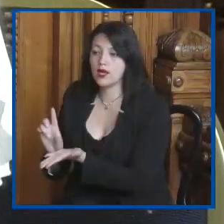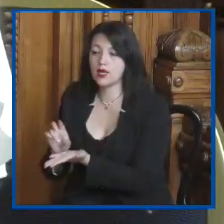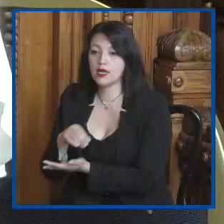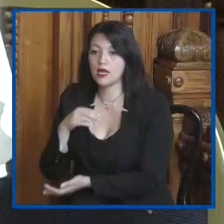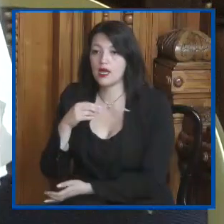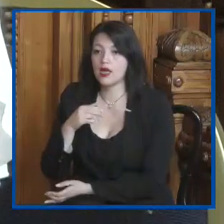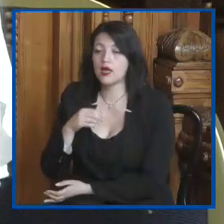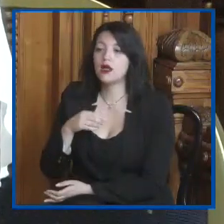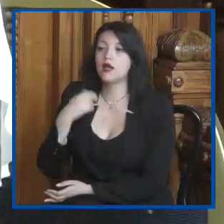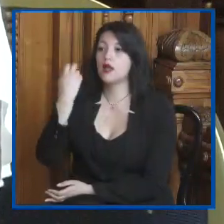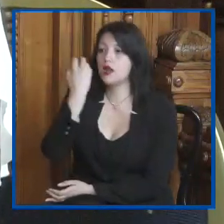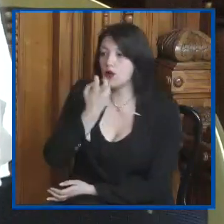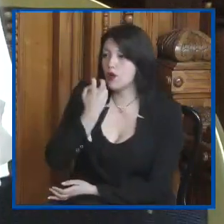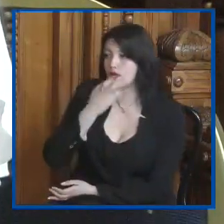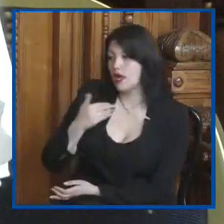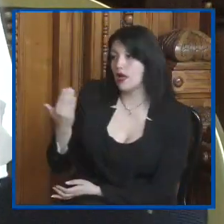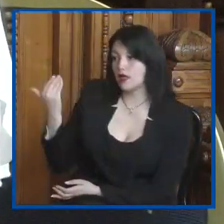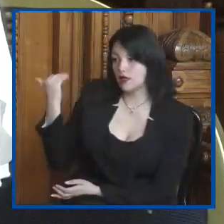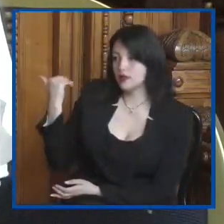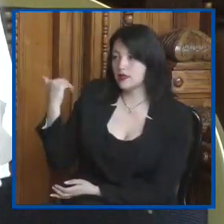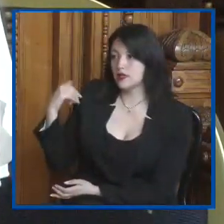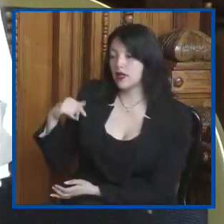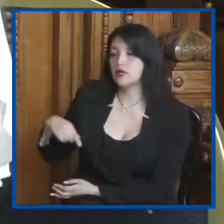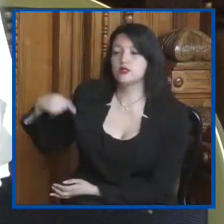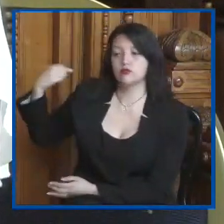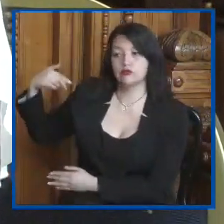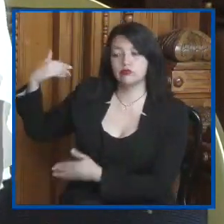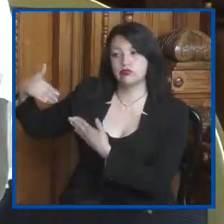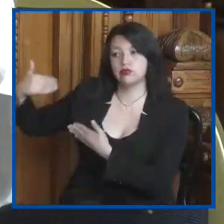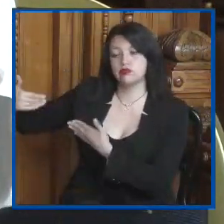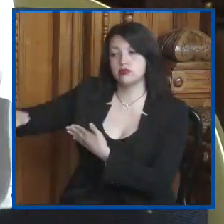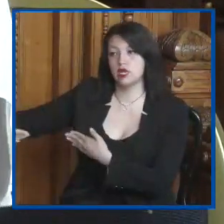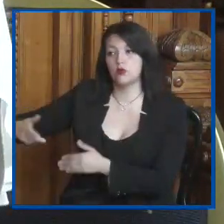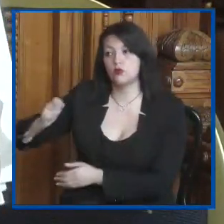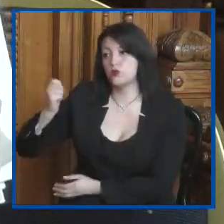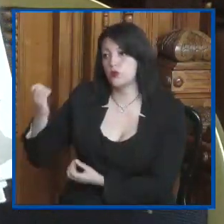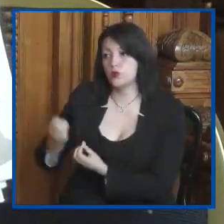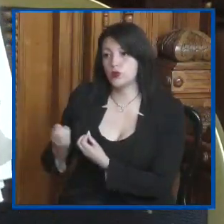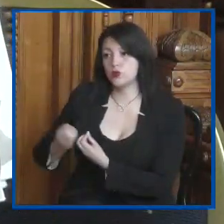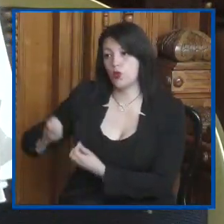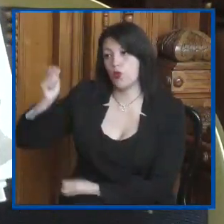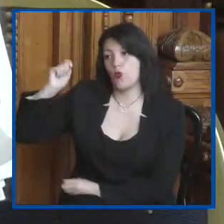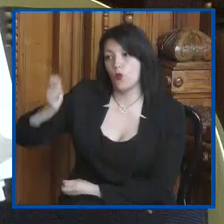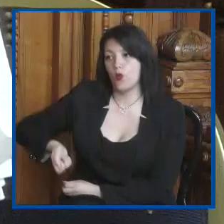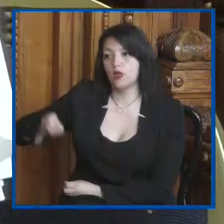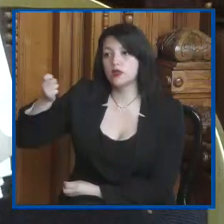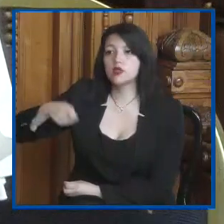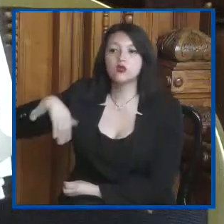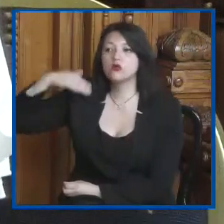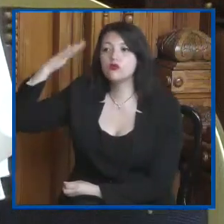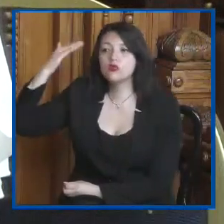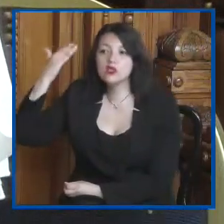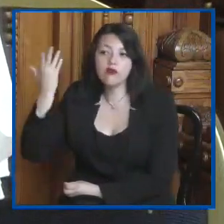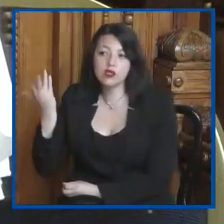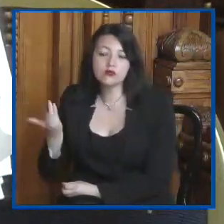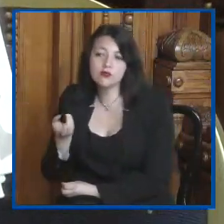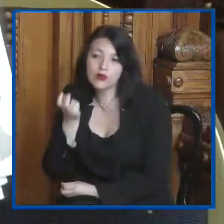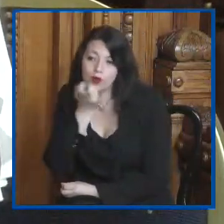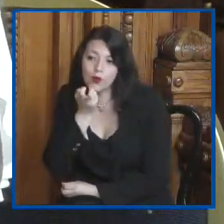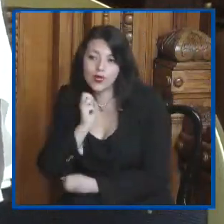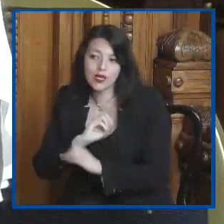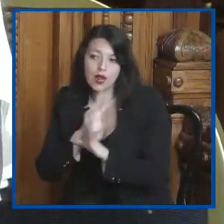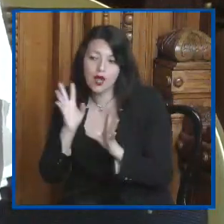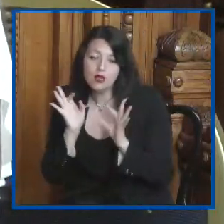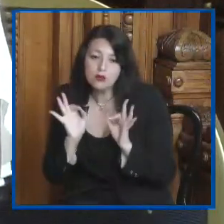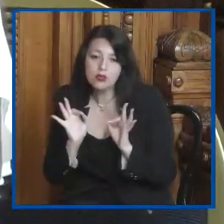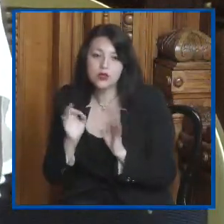aisladamente venían trabajando, porque esto es algo que, como yo digo, hay muchos jueces, colegas míos, que lo hacen sin saber que esto es lenguaje claro.